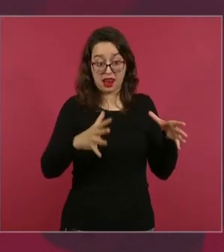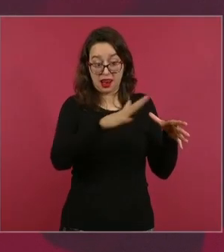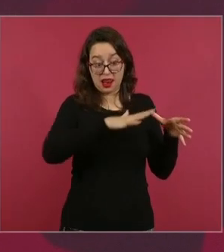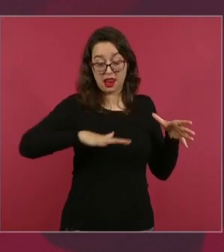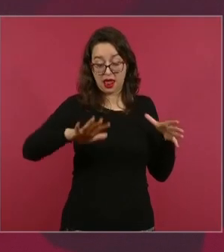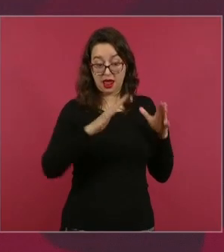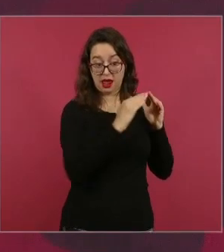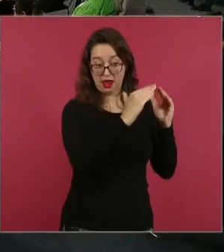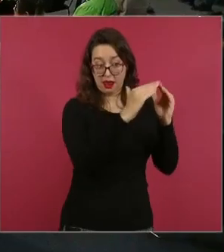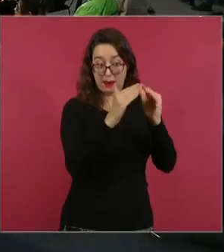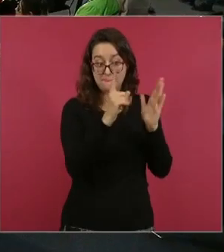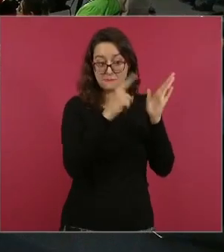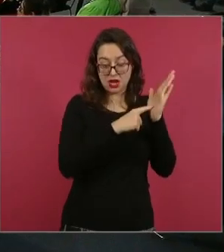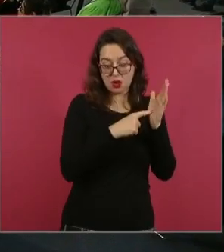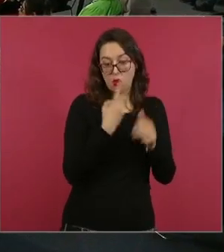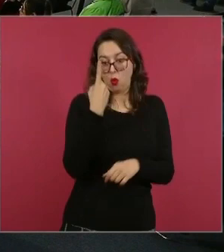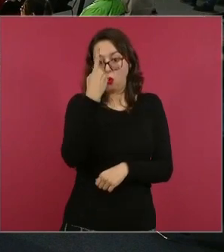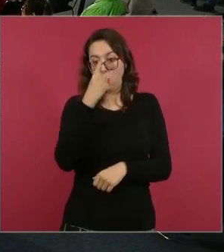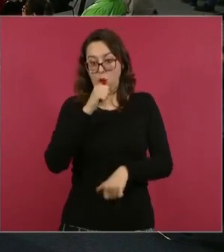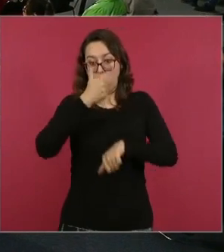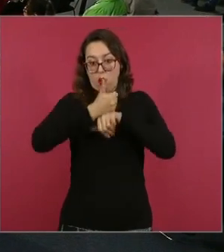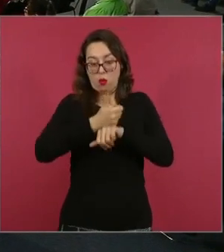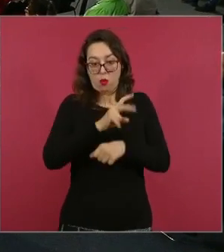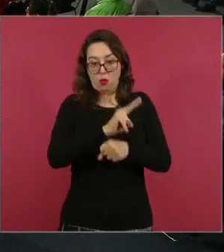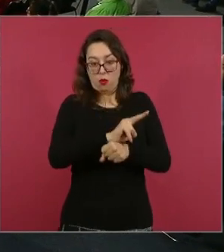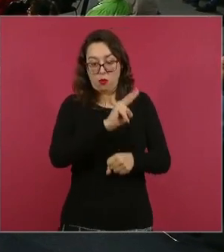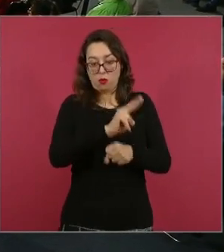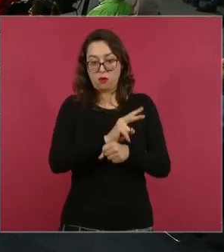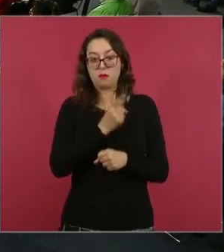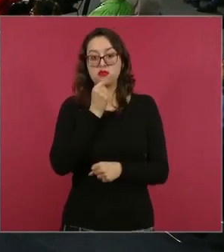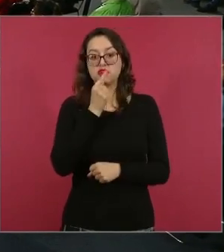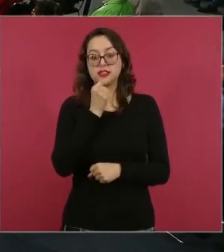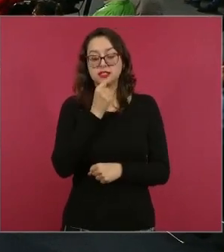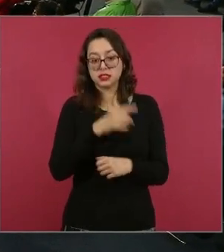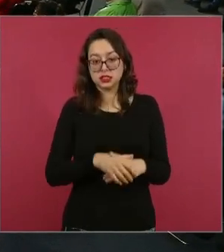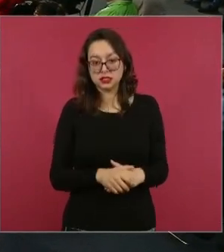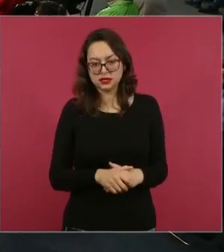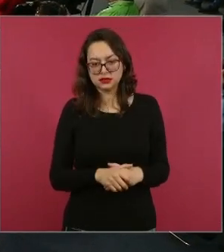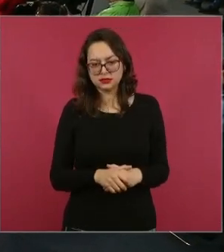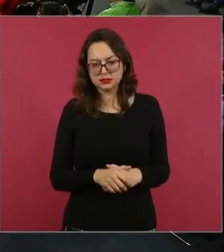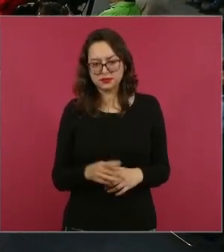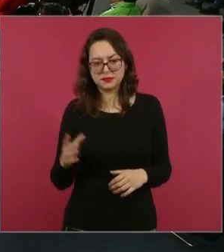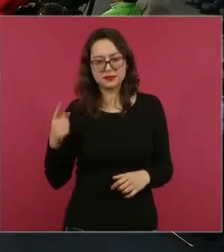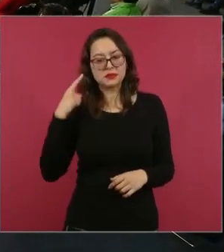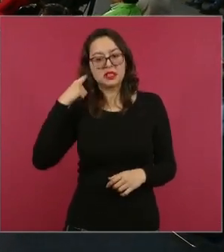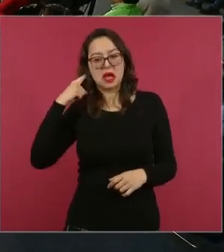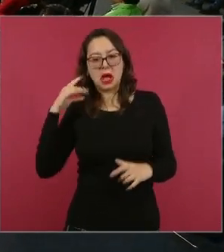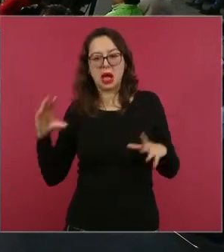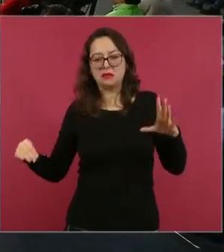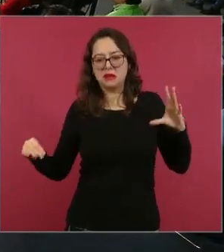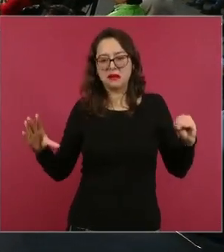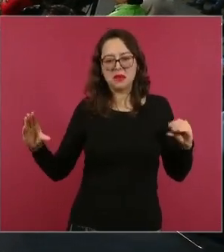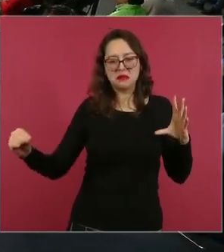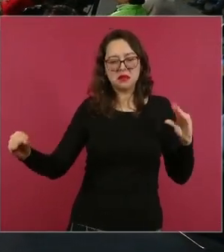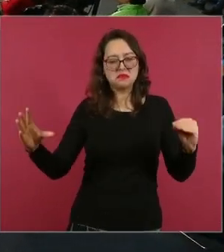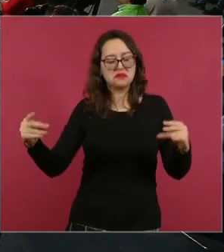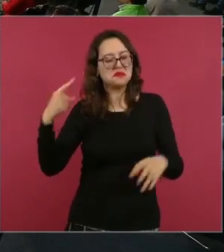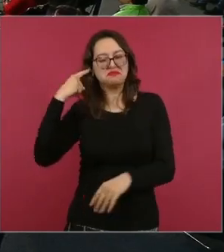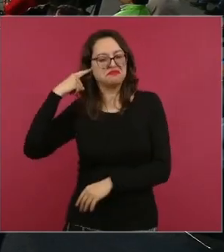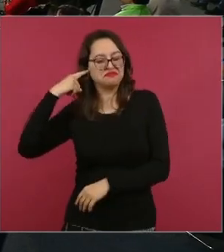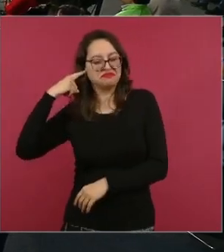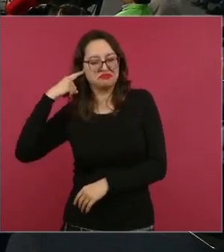1000 van a ser Va a ser bancarizada o va a ser en efectivo dada la complejidad de de los